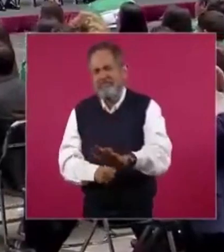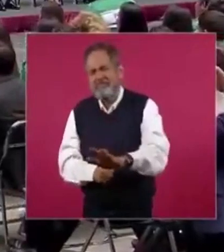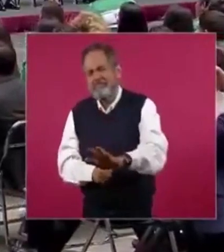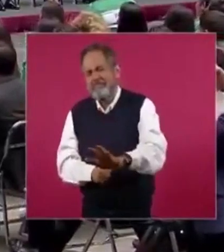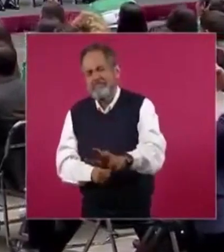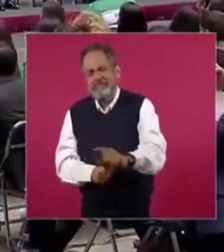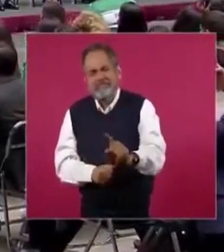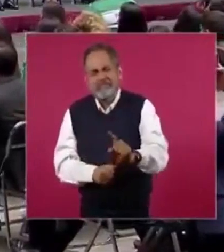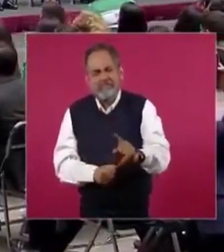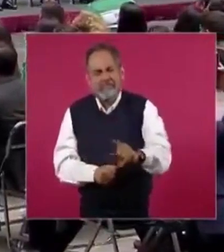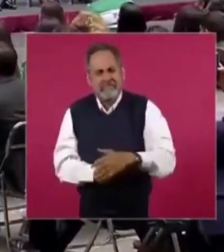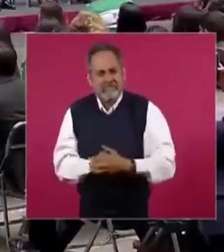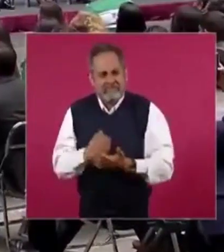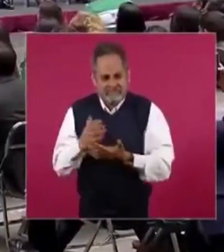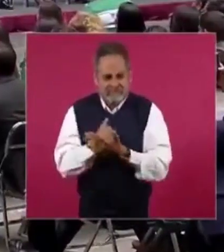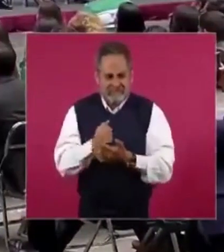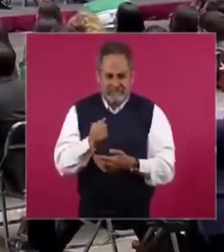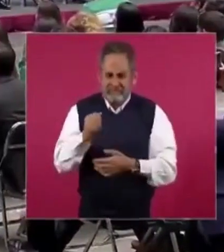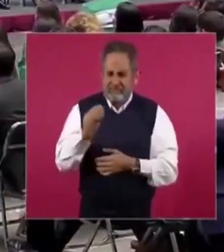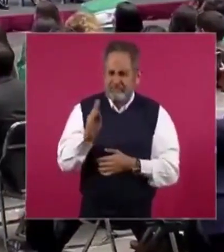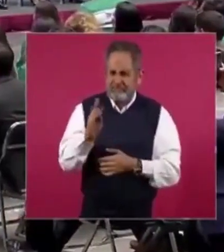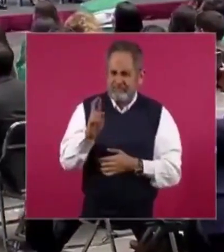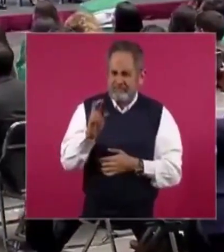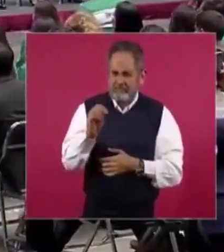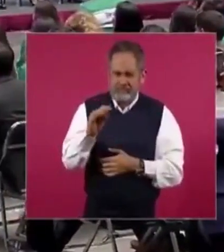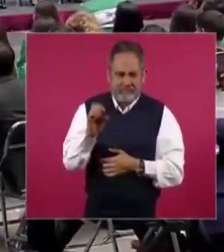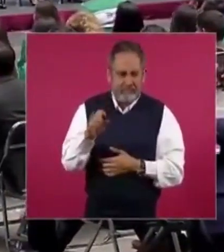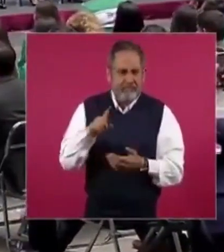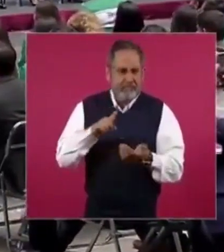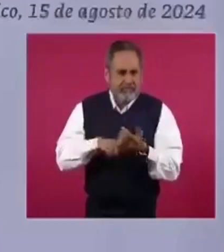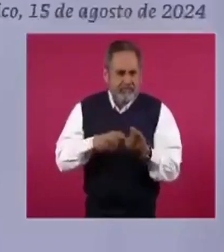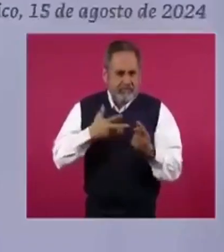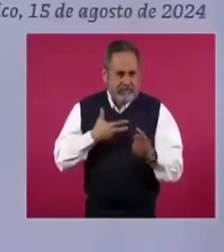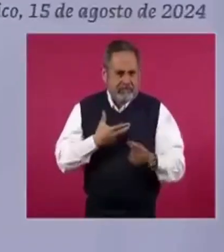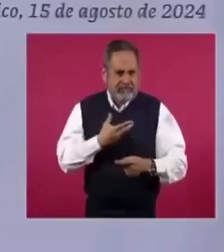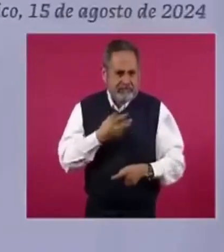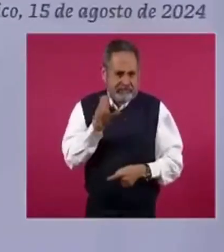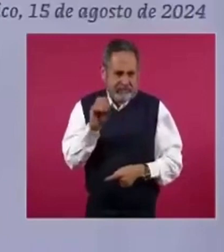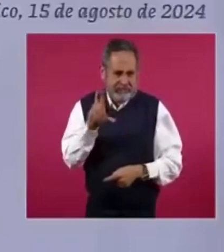No. De bronce, yo tengo la de oro.